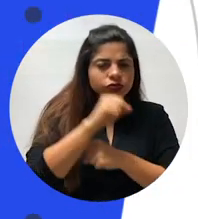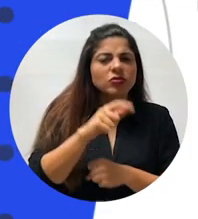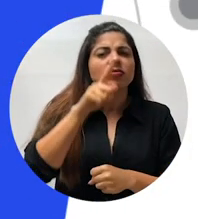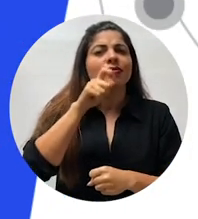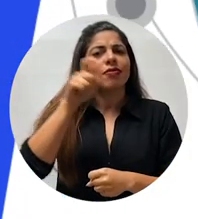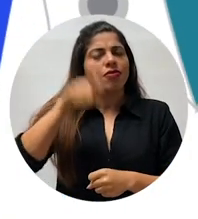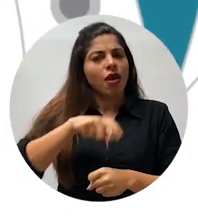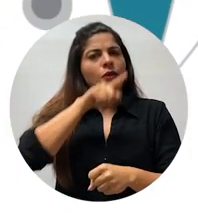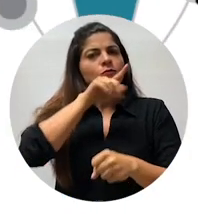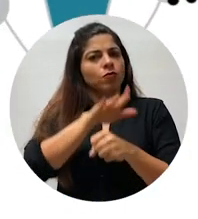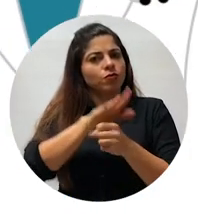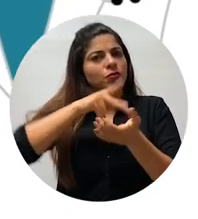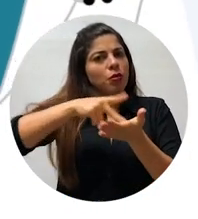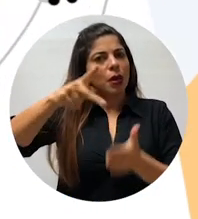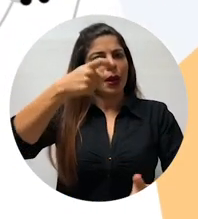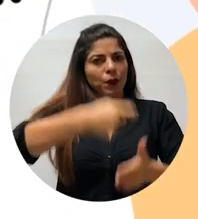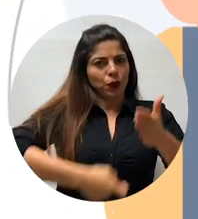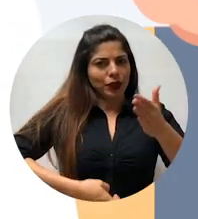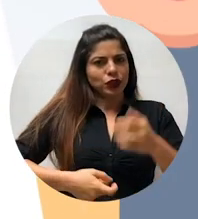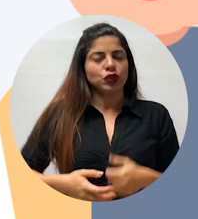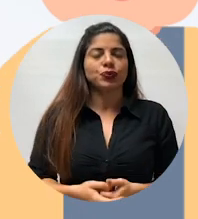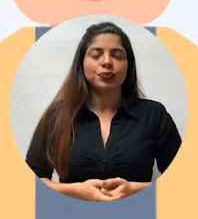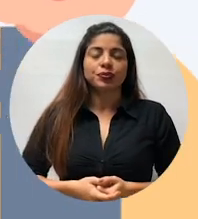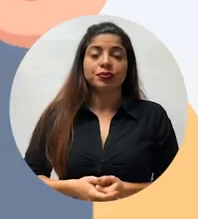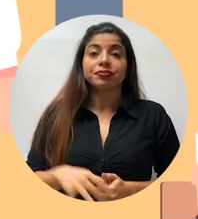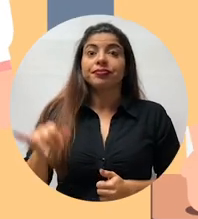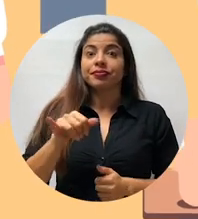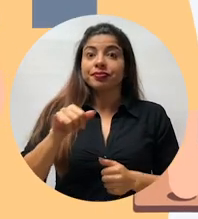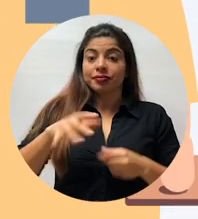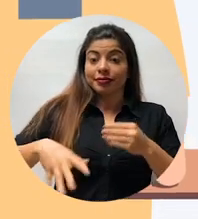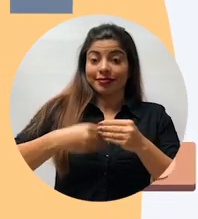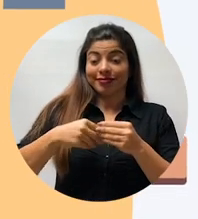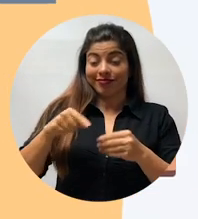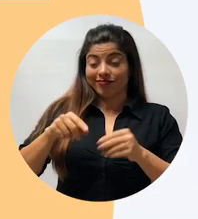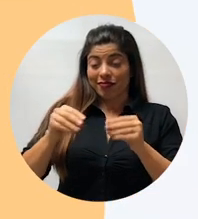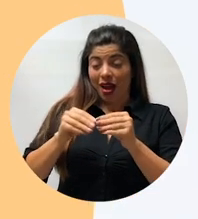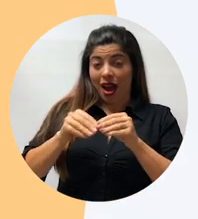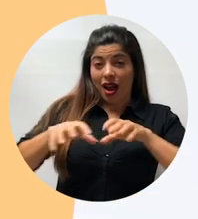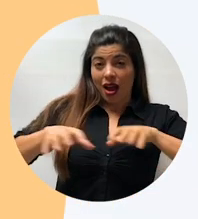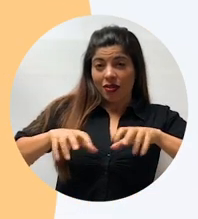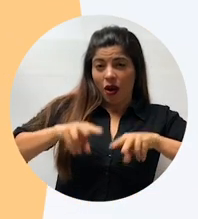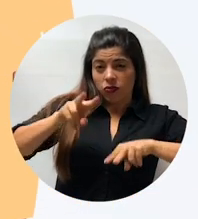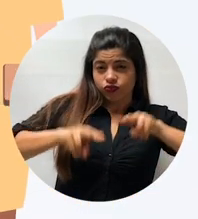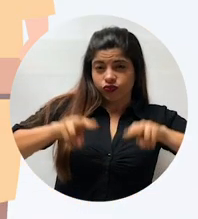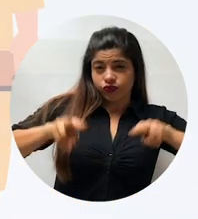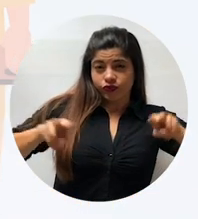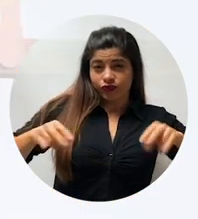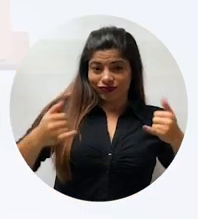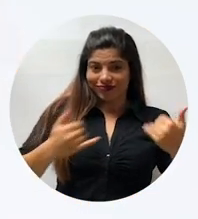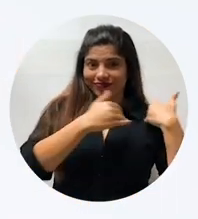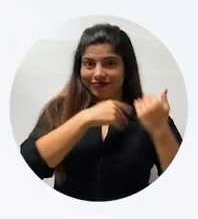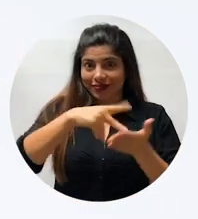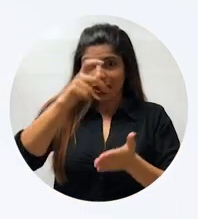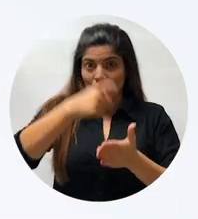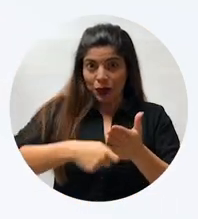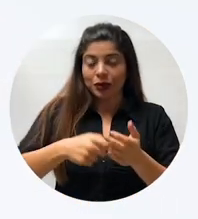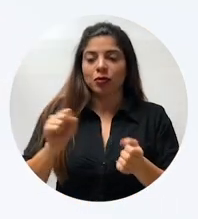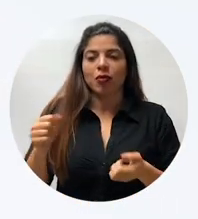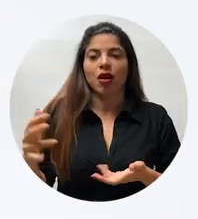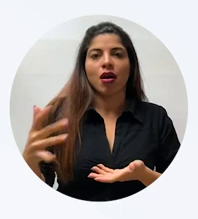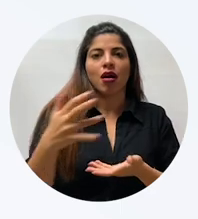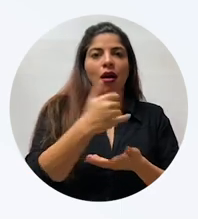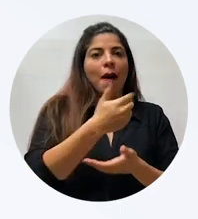identificar quienes deben cumplir con el pago del impuesto. Además, al ampliar la gama de actividades que tributan, mejorará